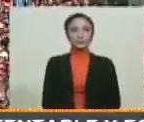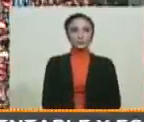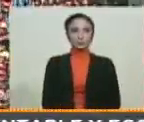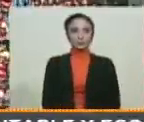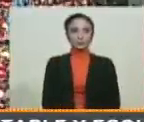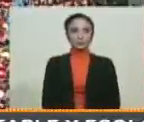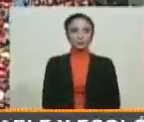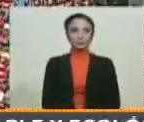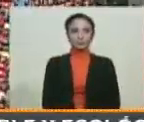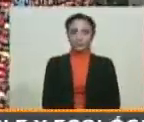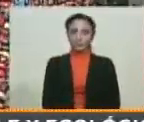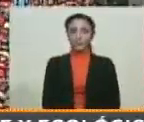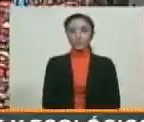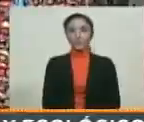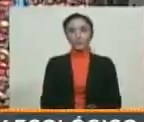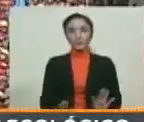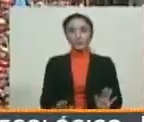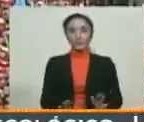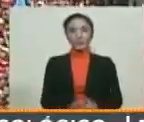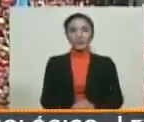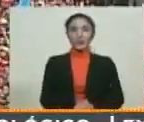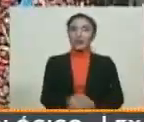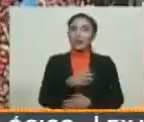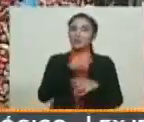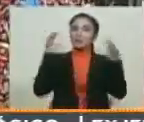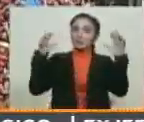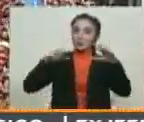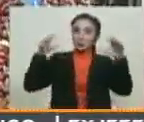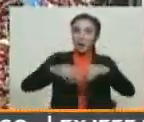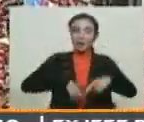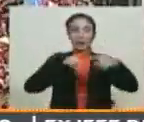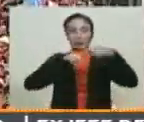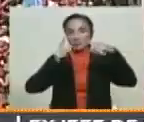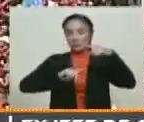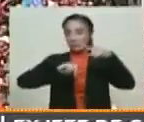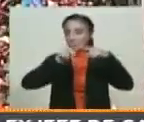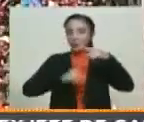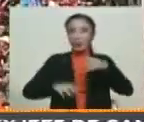9 sueño relámpago